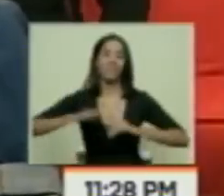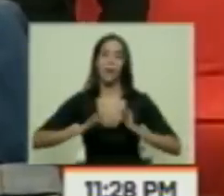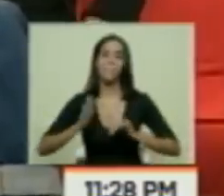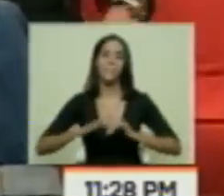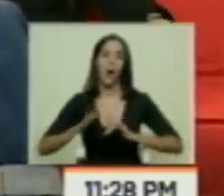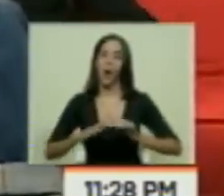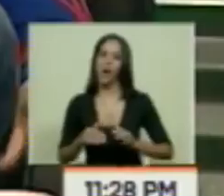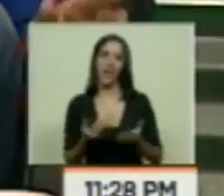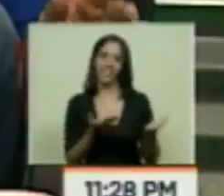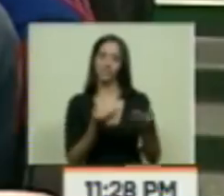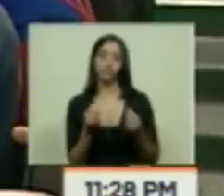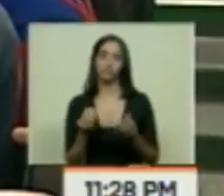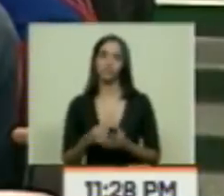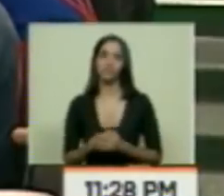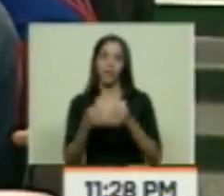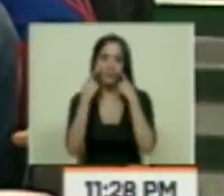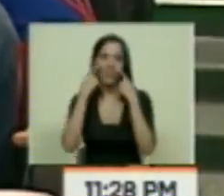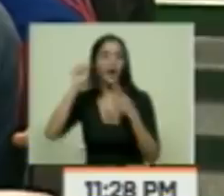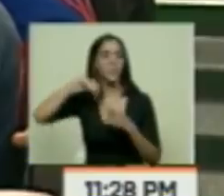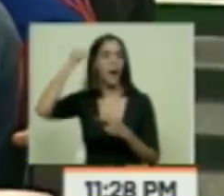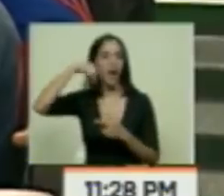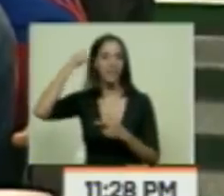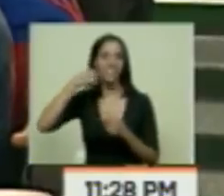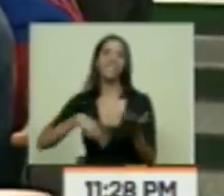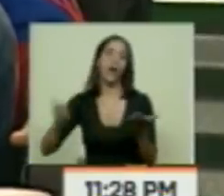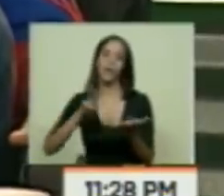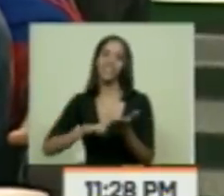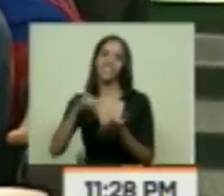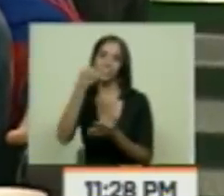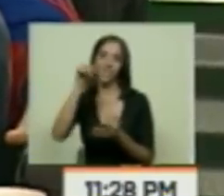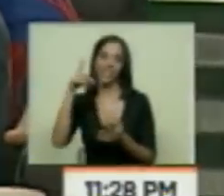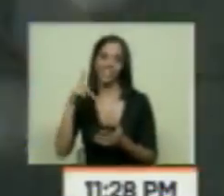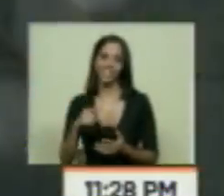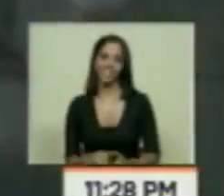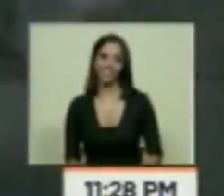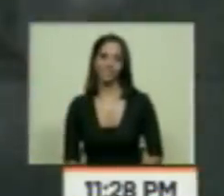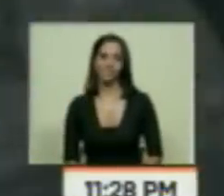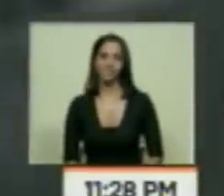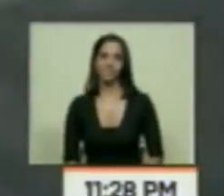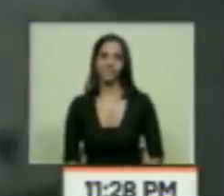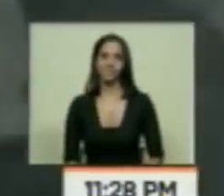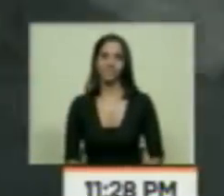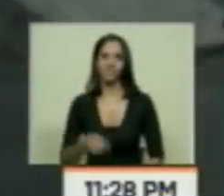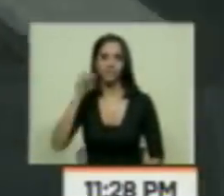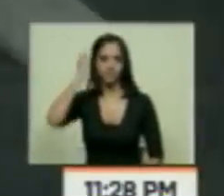Naiguatá. Claro. Mira, vamos al video y ya venimos con más de Zurda Conducta.